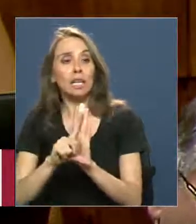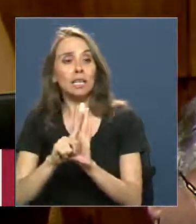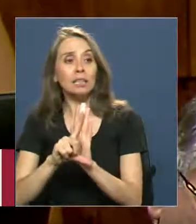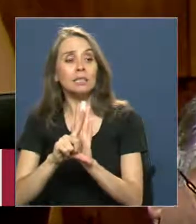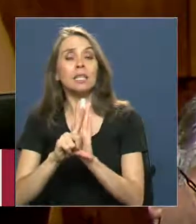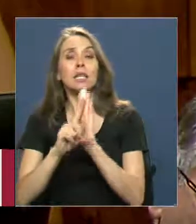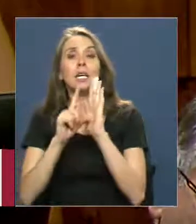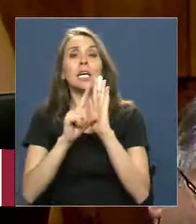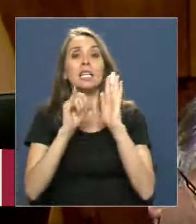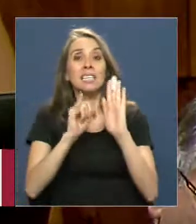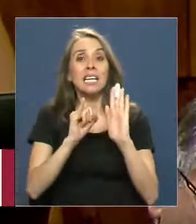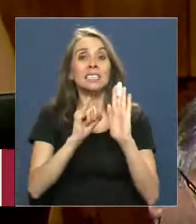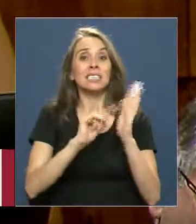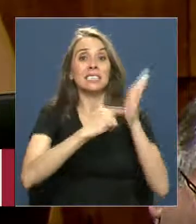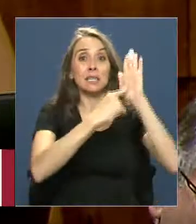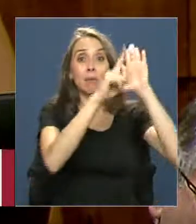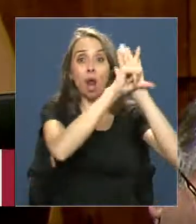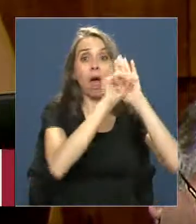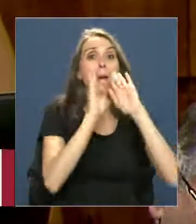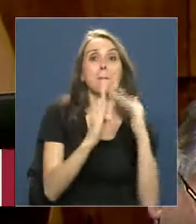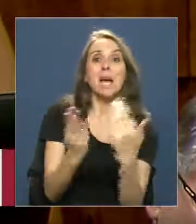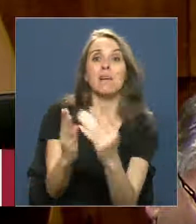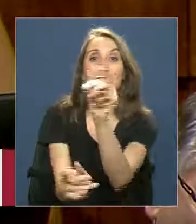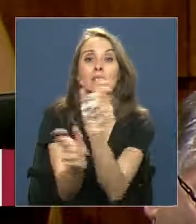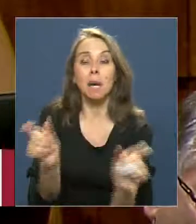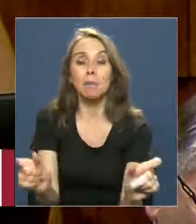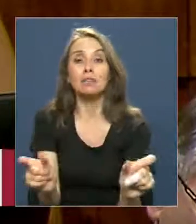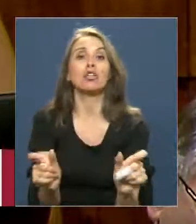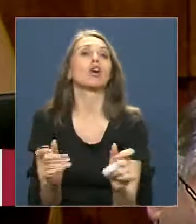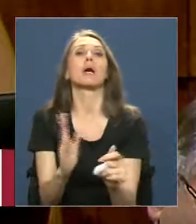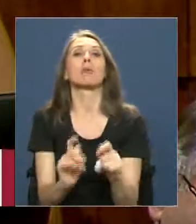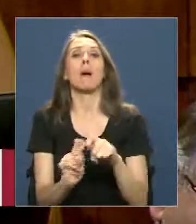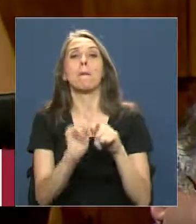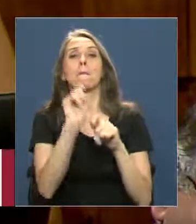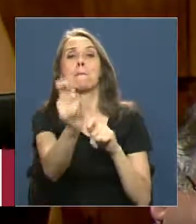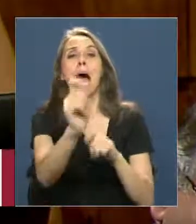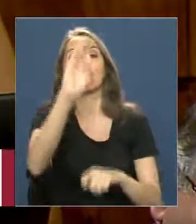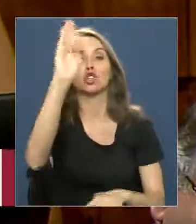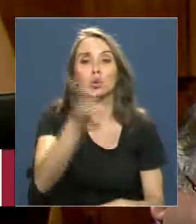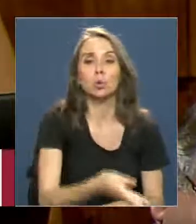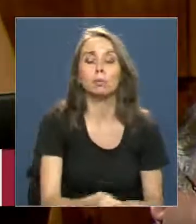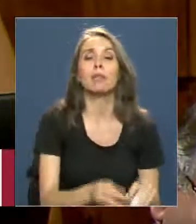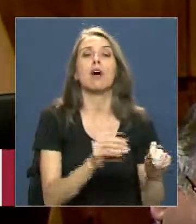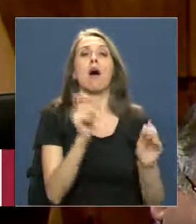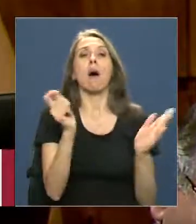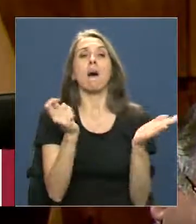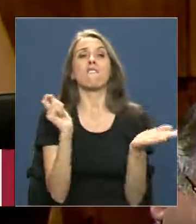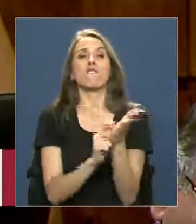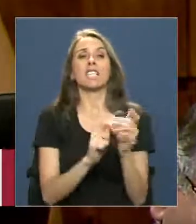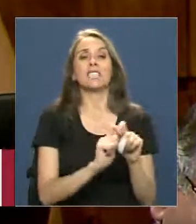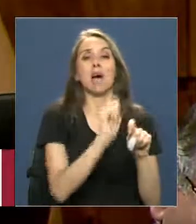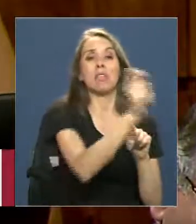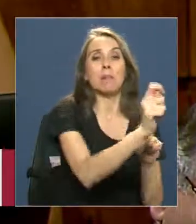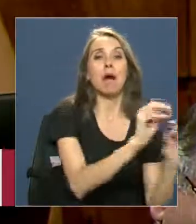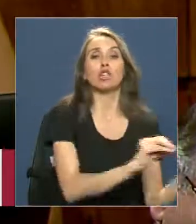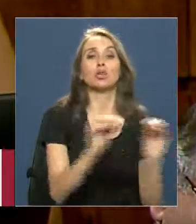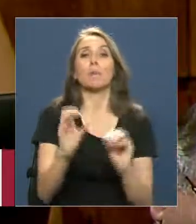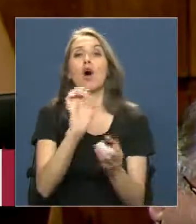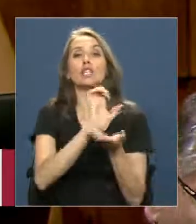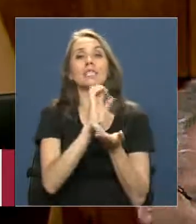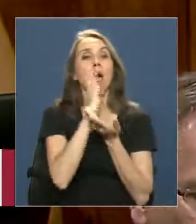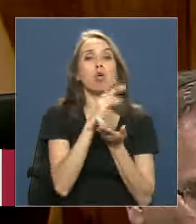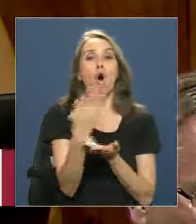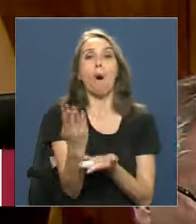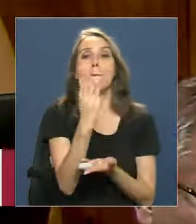directo beneficio de las personas, en beneficio de suspender algunos pagos, de prorrogar algunos pagos, de entregar algunos beneficios. Y la respuesta